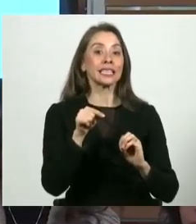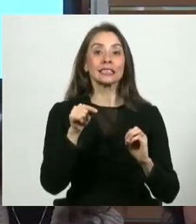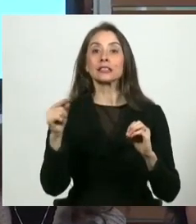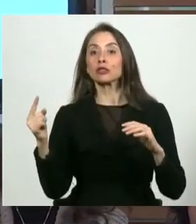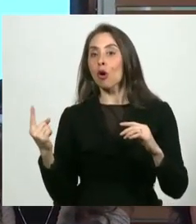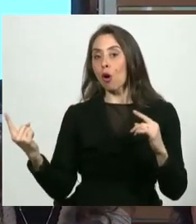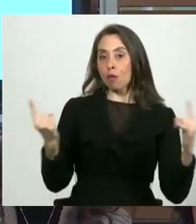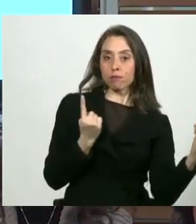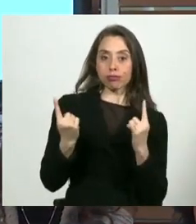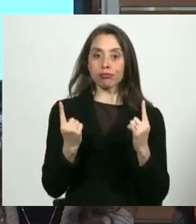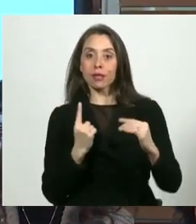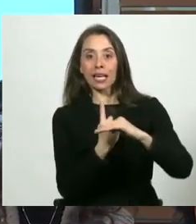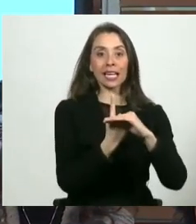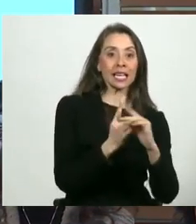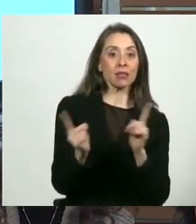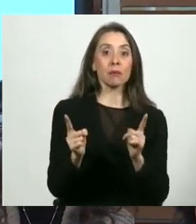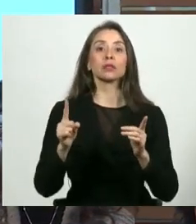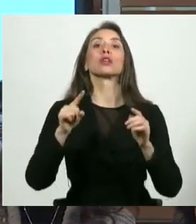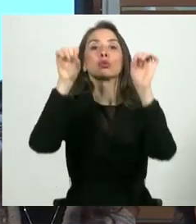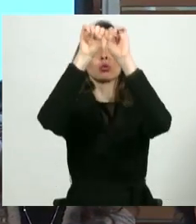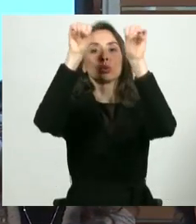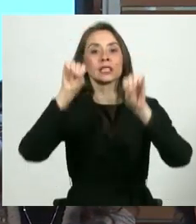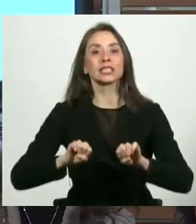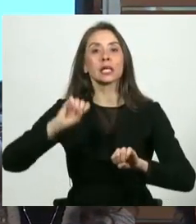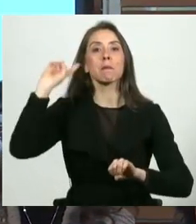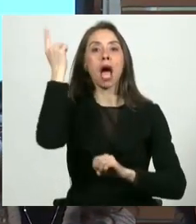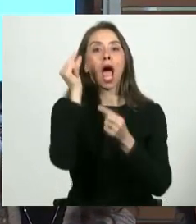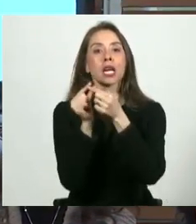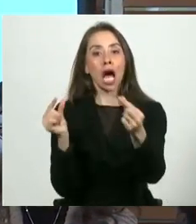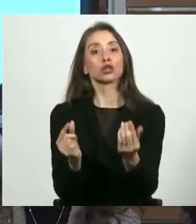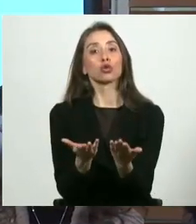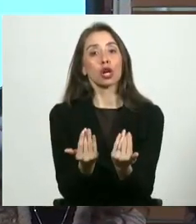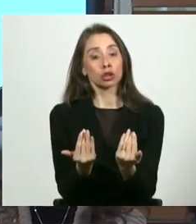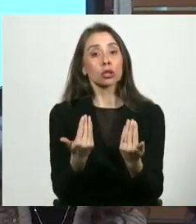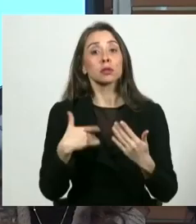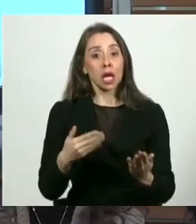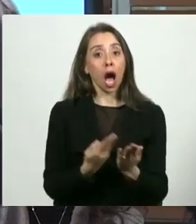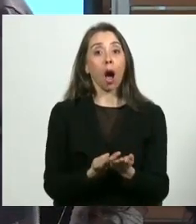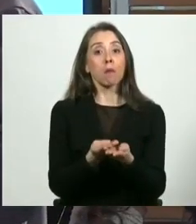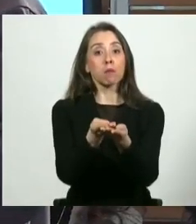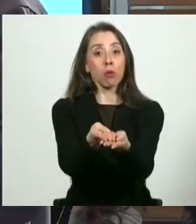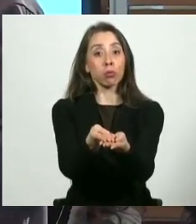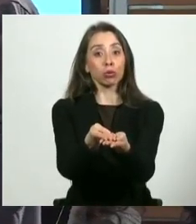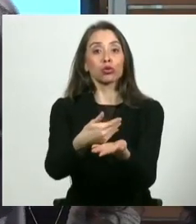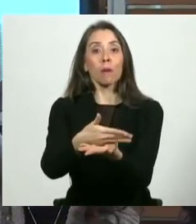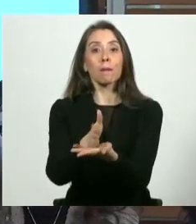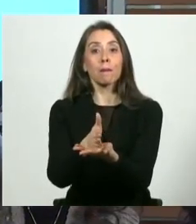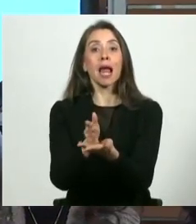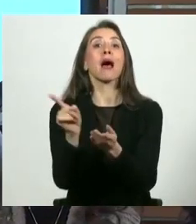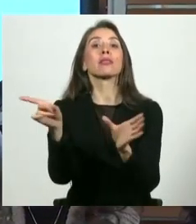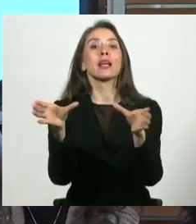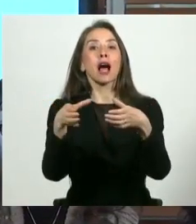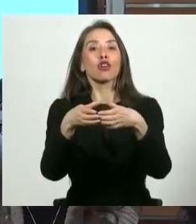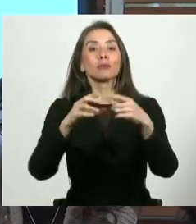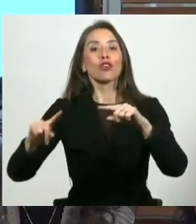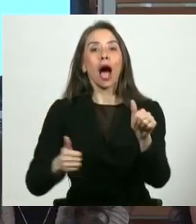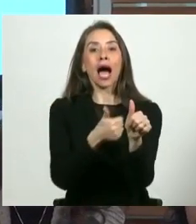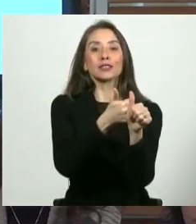problema que debe tomarse como un sistema nacional. Y así nosotros lo propusimos en el Plan Nacional de Discapacidad que hizo la Comisión Asesora